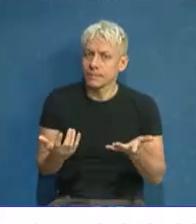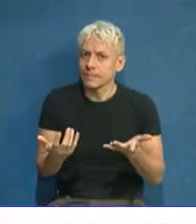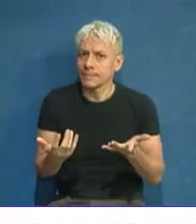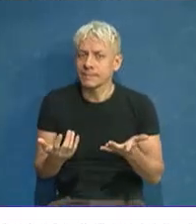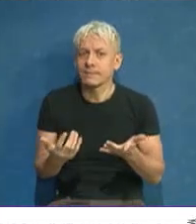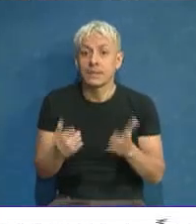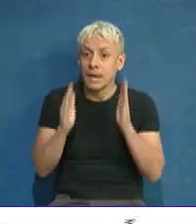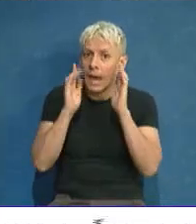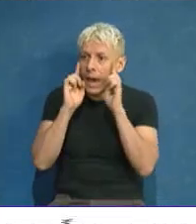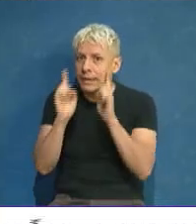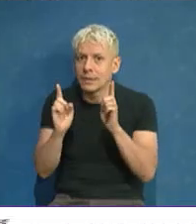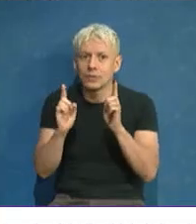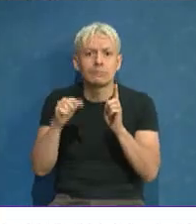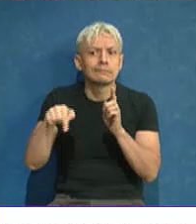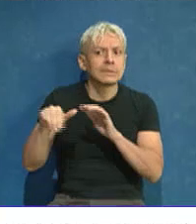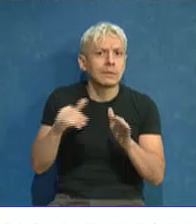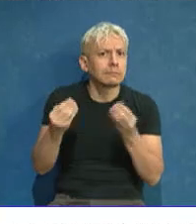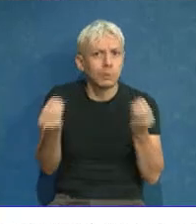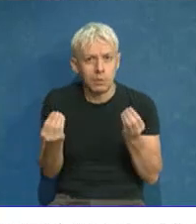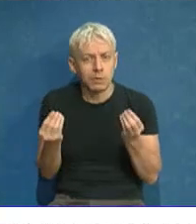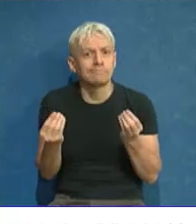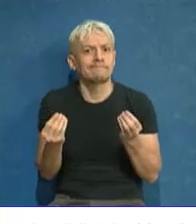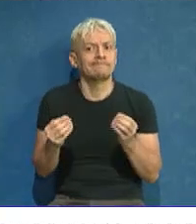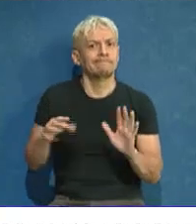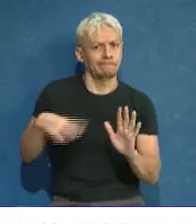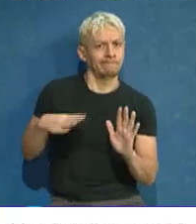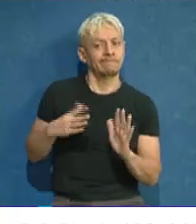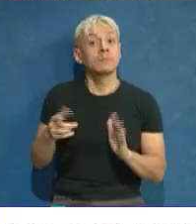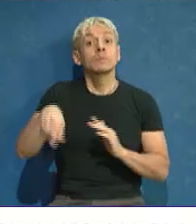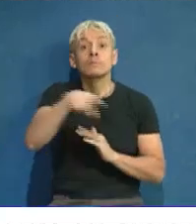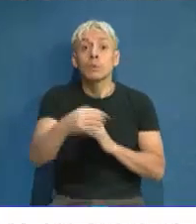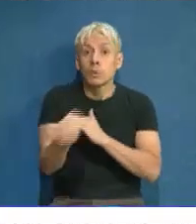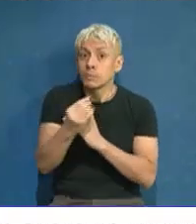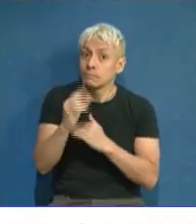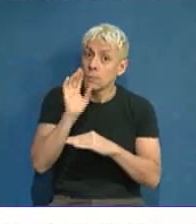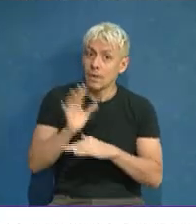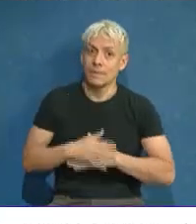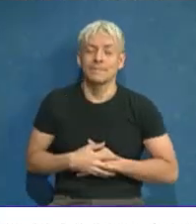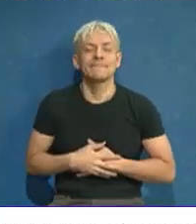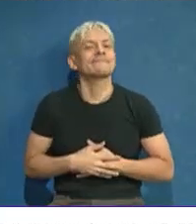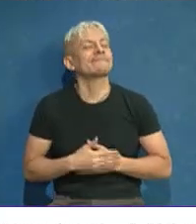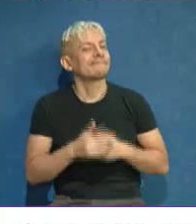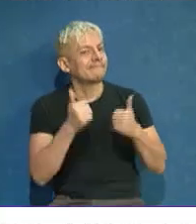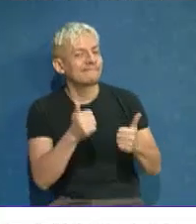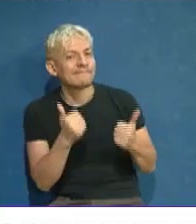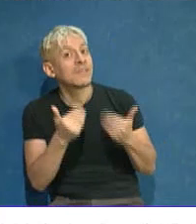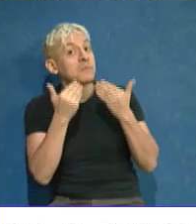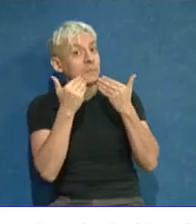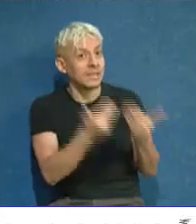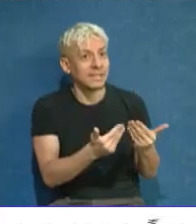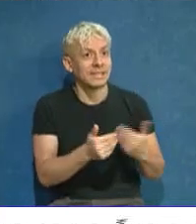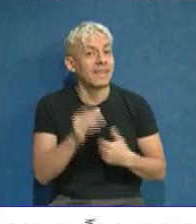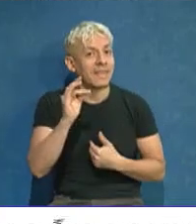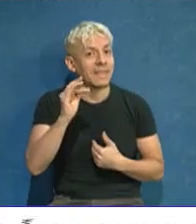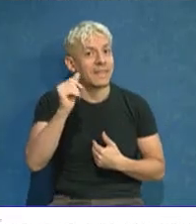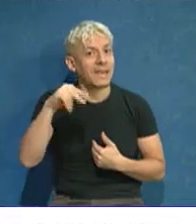estar atento a lo que está pasando para tomar las acciones correspondientes como consumidor es cierto seguro que sí muchísimas gracias a ni el rabino